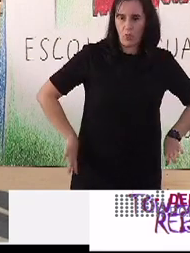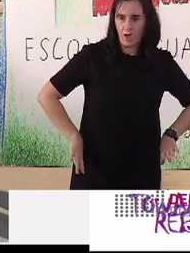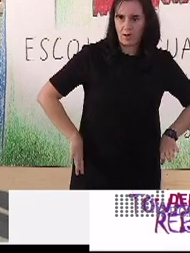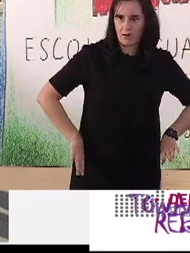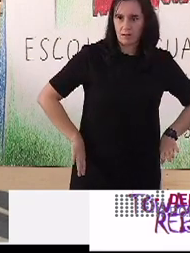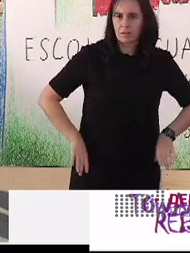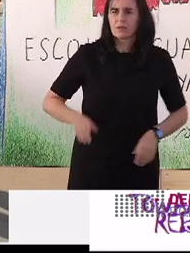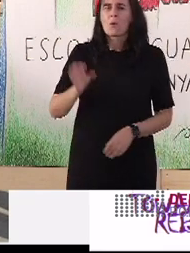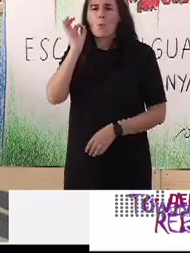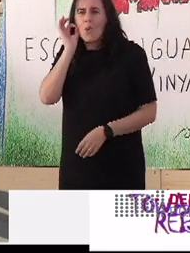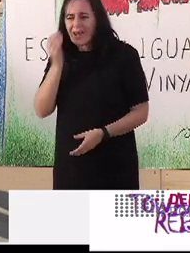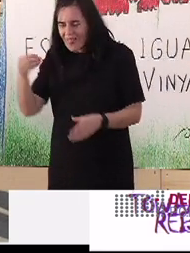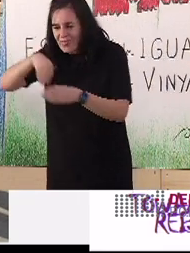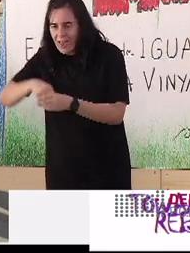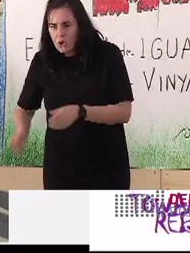maletas?